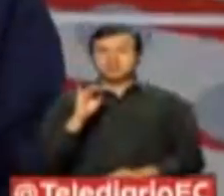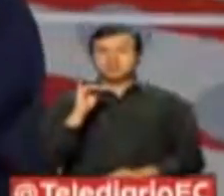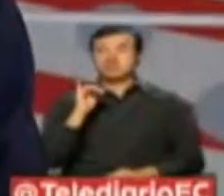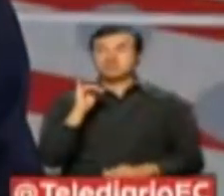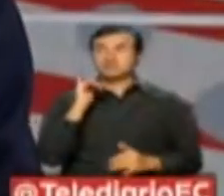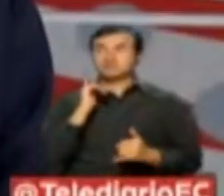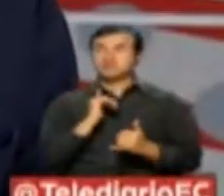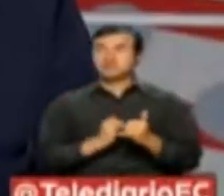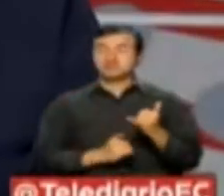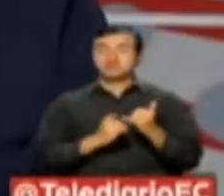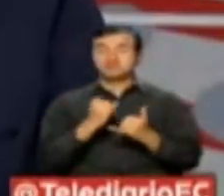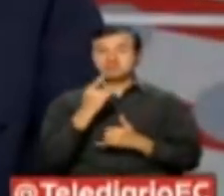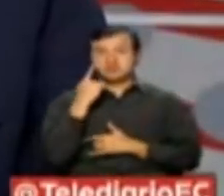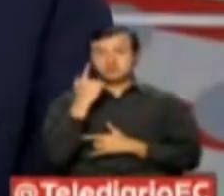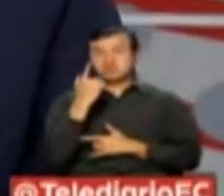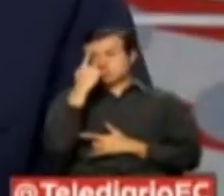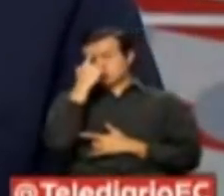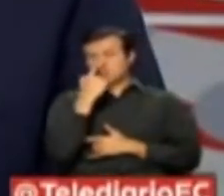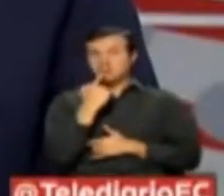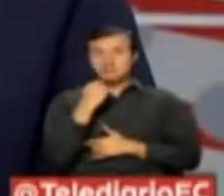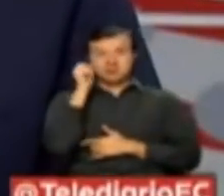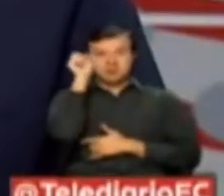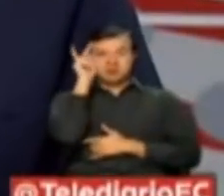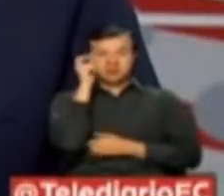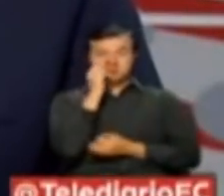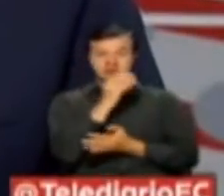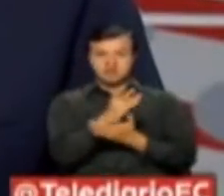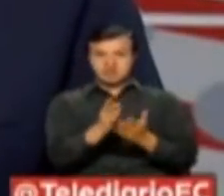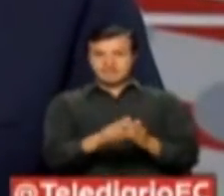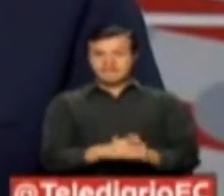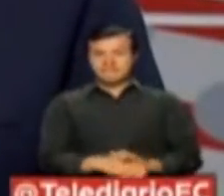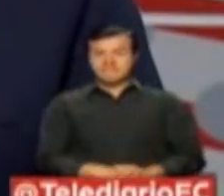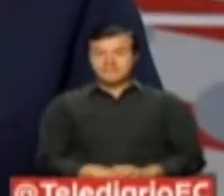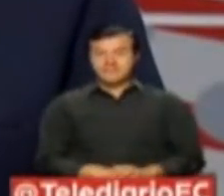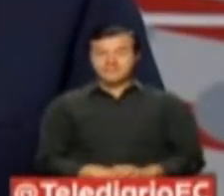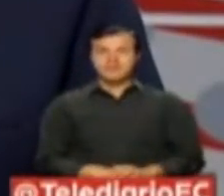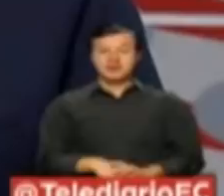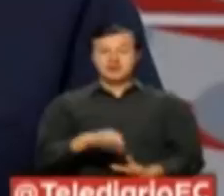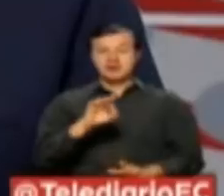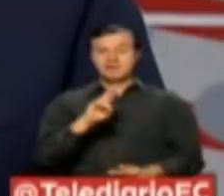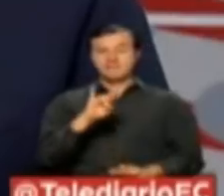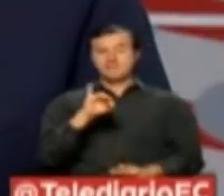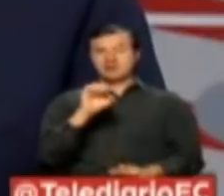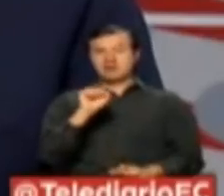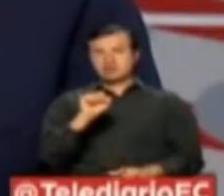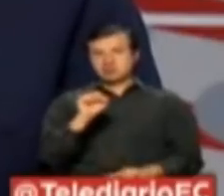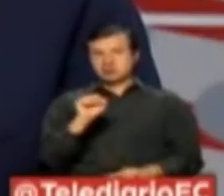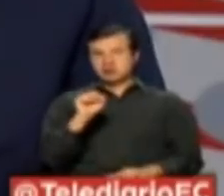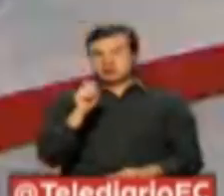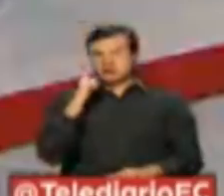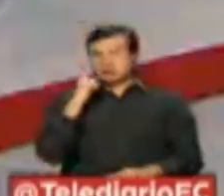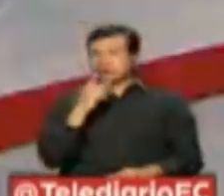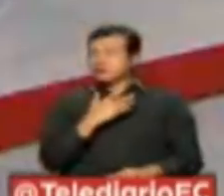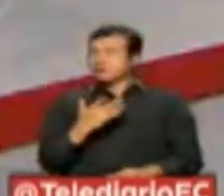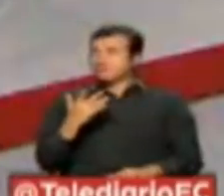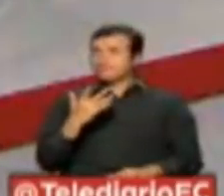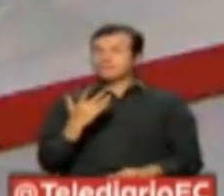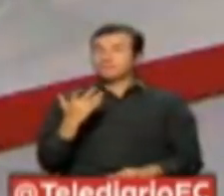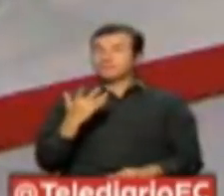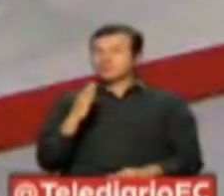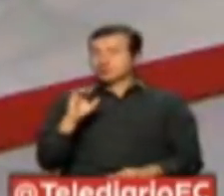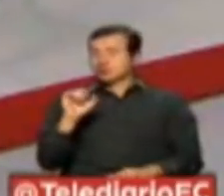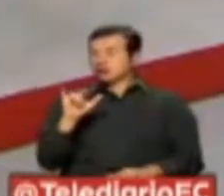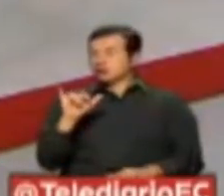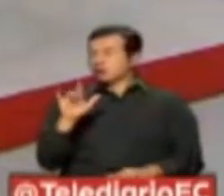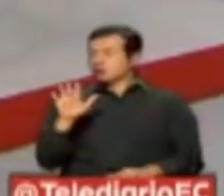y el último estudio de perfiles de opinión vamos entonces con francis romero y con la encuestadora clic que nos dicen sus símbolos